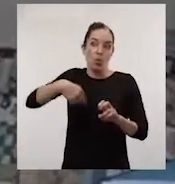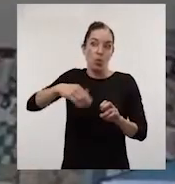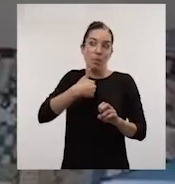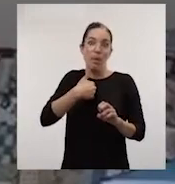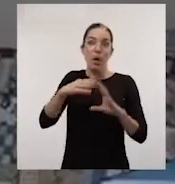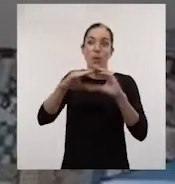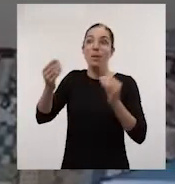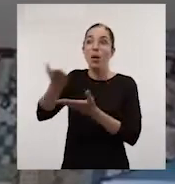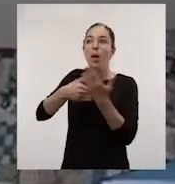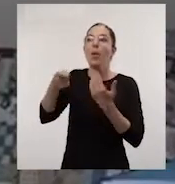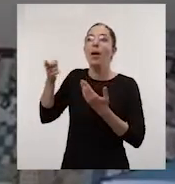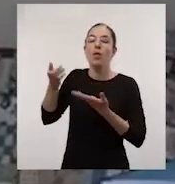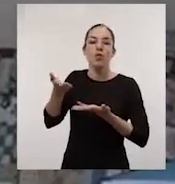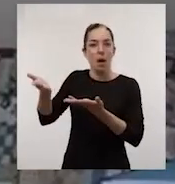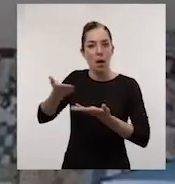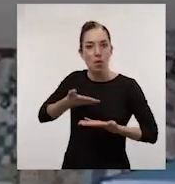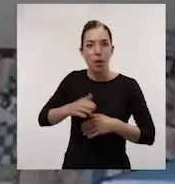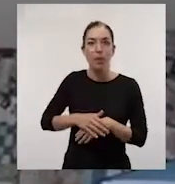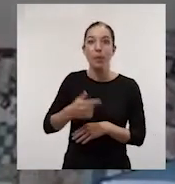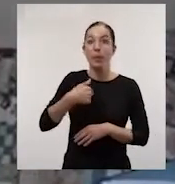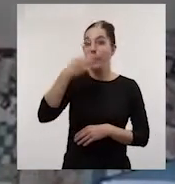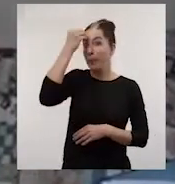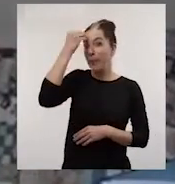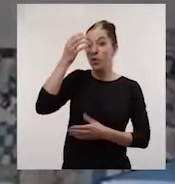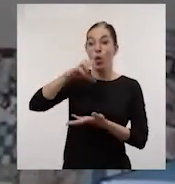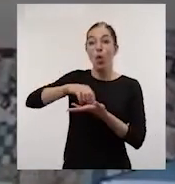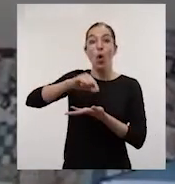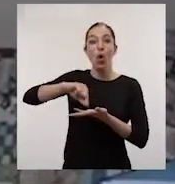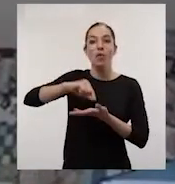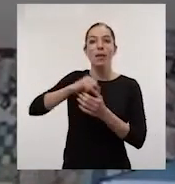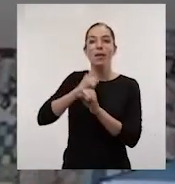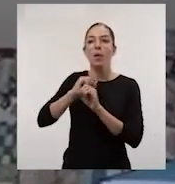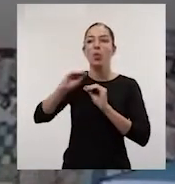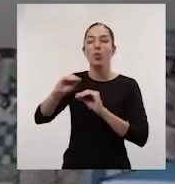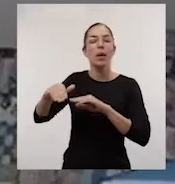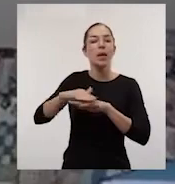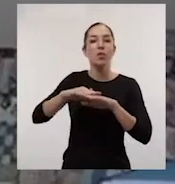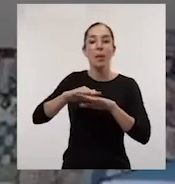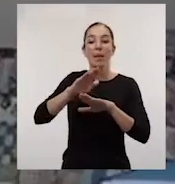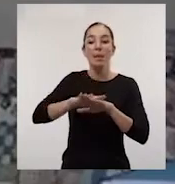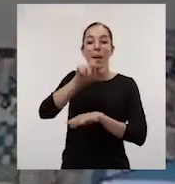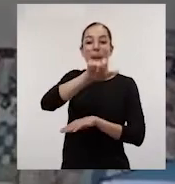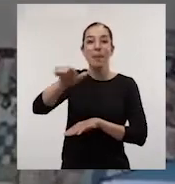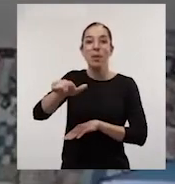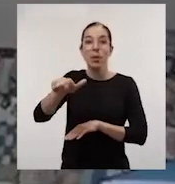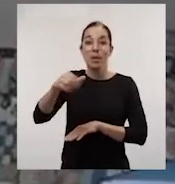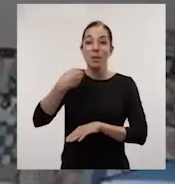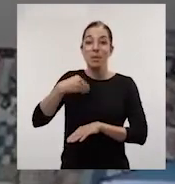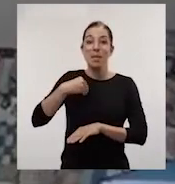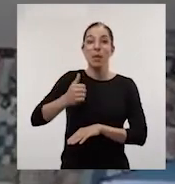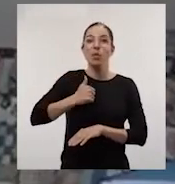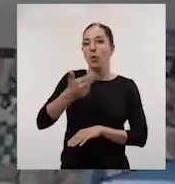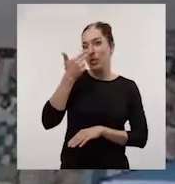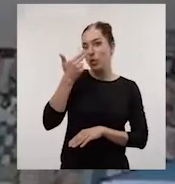investigación o como universidad consideró que su labor es fundamental es importantísima para todos aquellos que tenemos interés